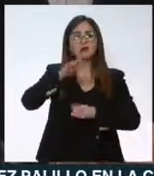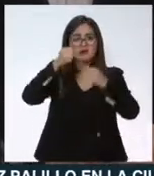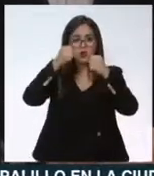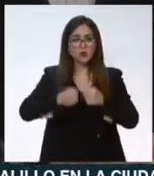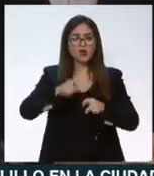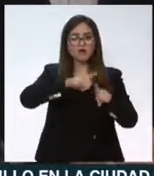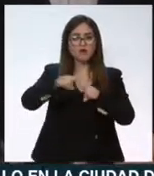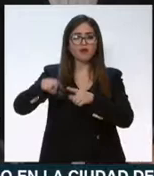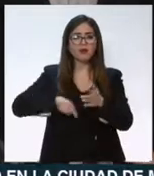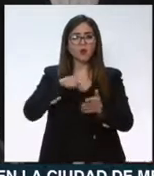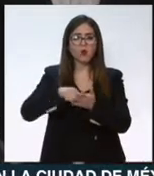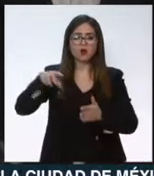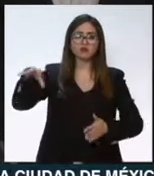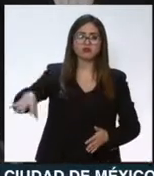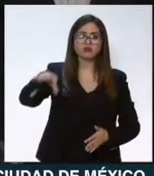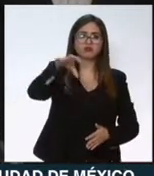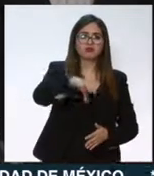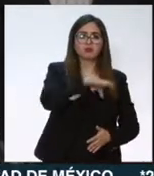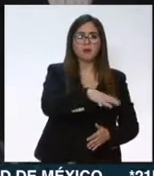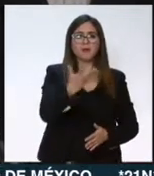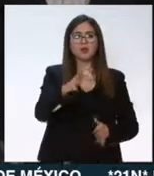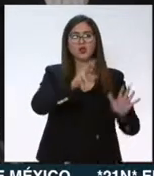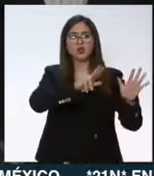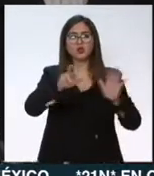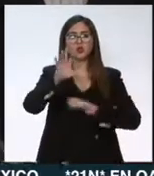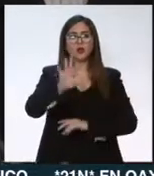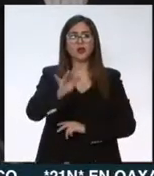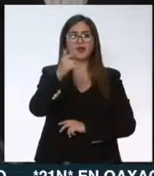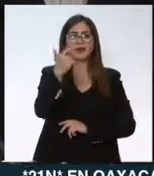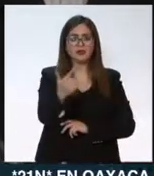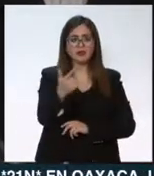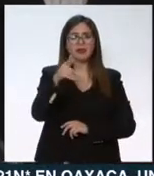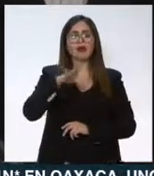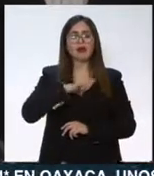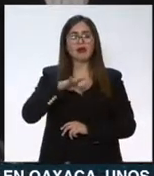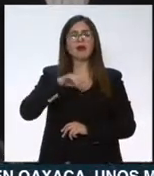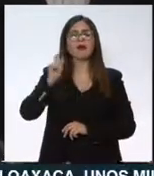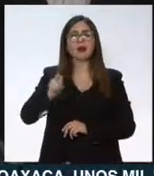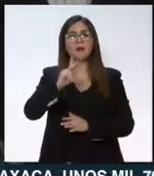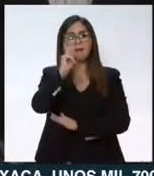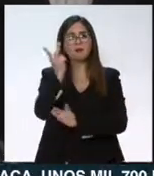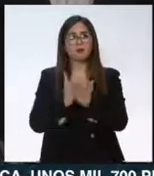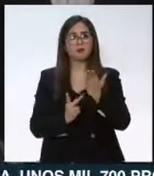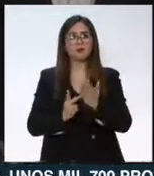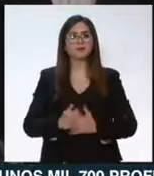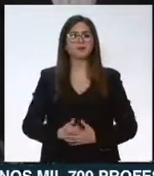de los cuadrantes, de los 847 cuadrantes donde está este programa.